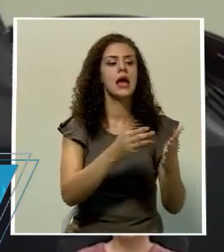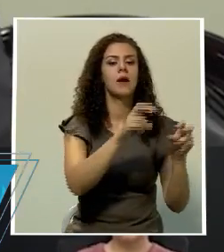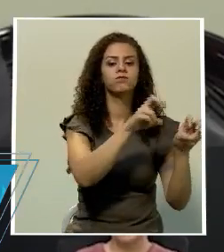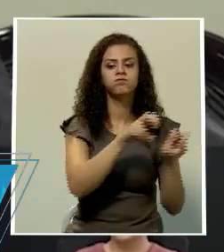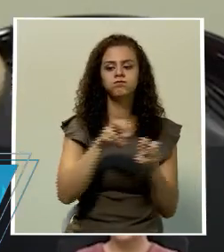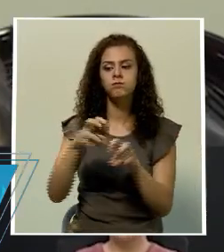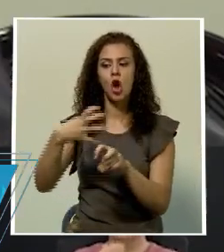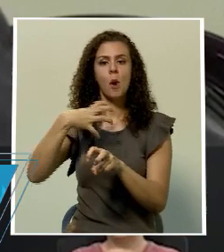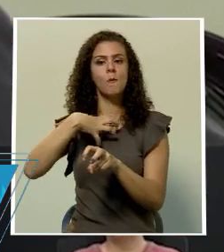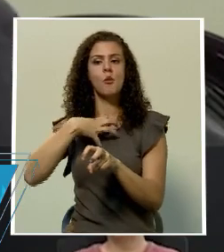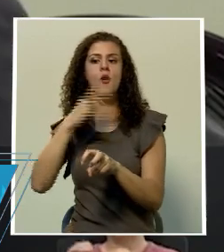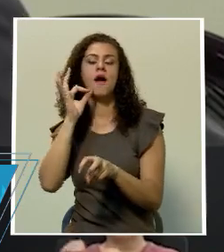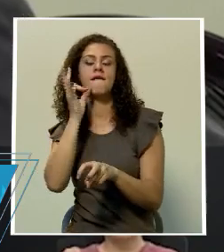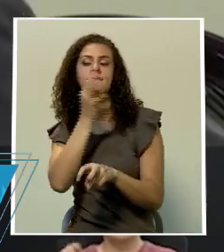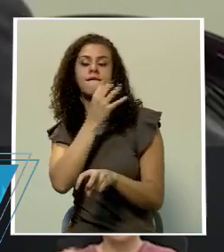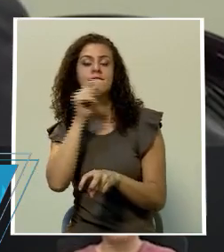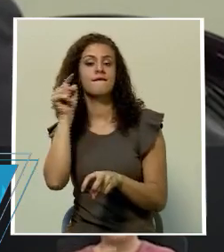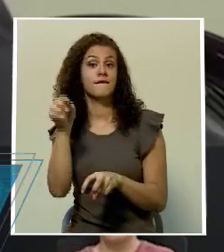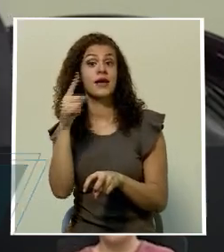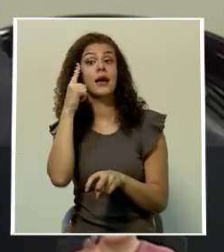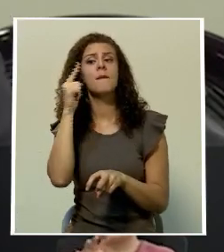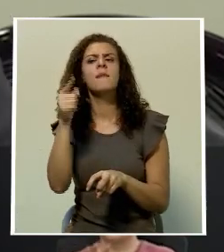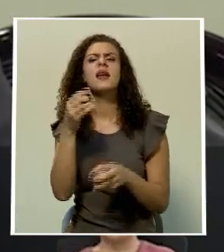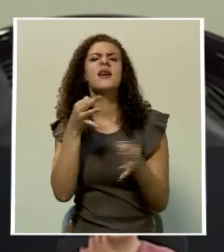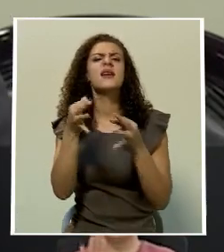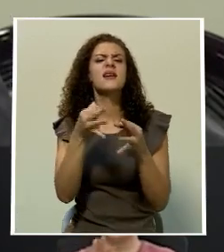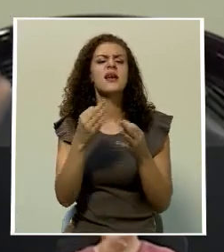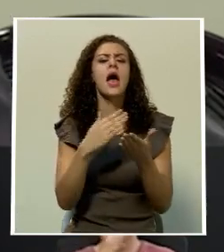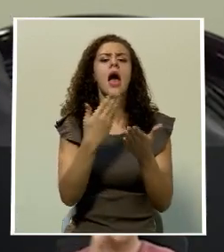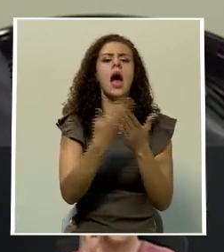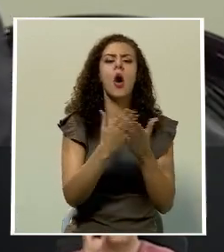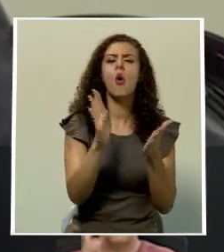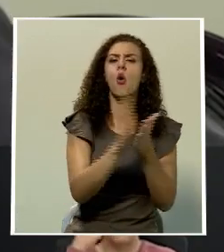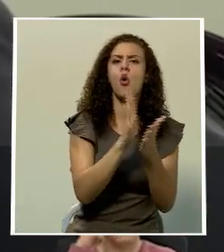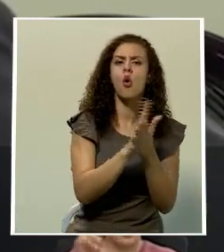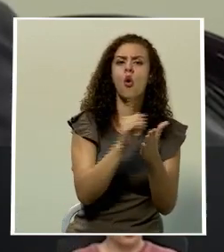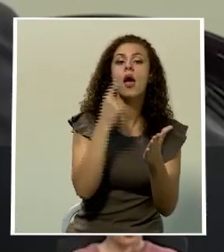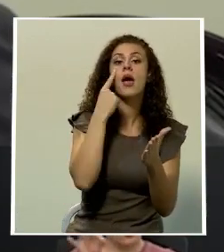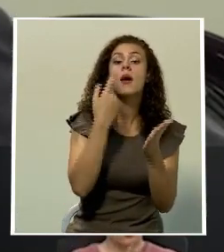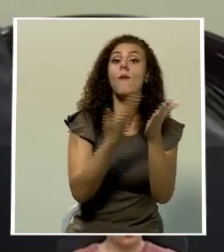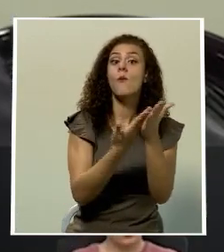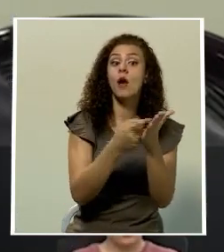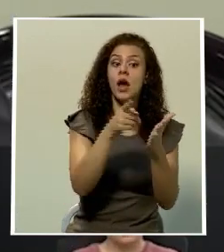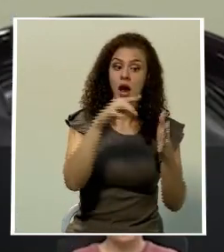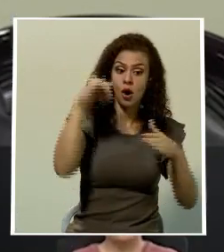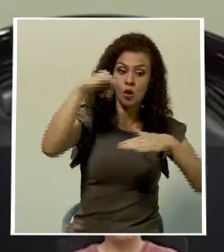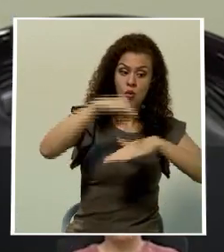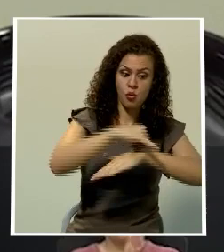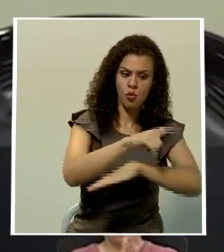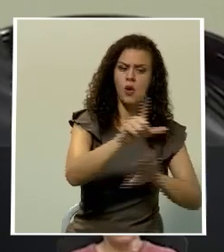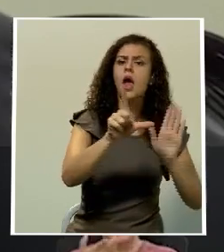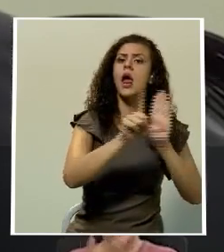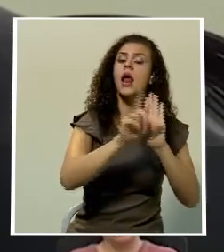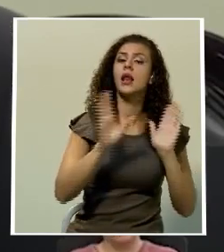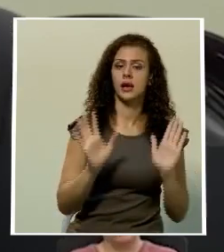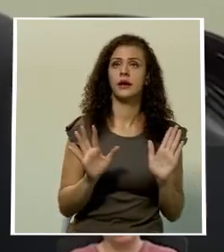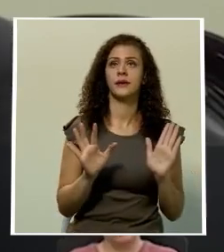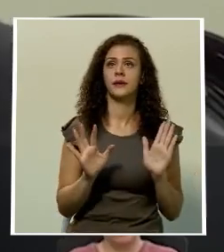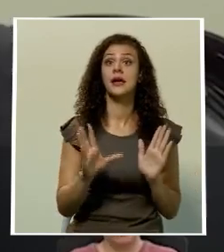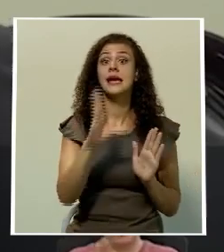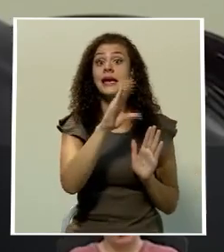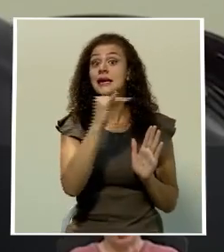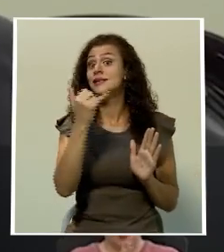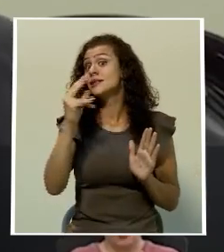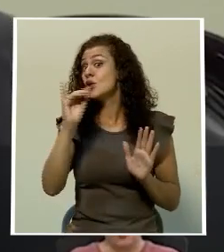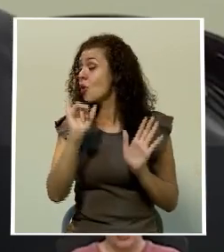al propietario de la finca para que justifique y aporte los documentos que muestran que la pista está operando legalmente,